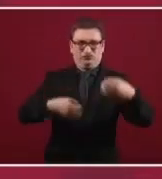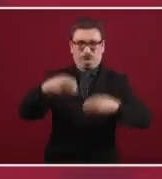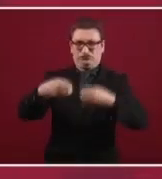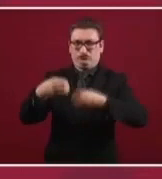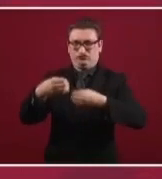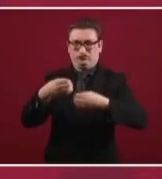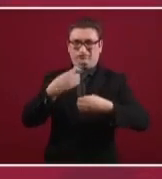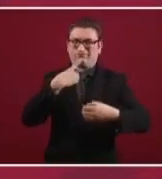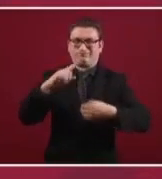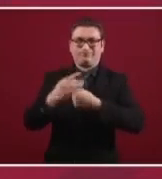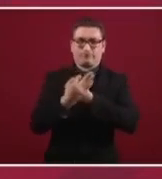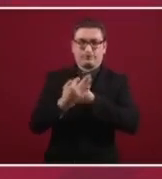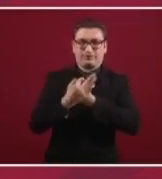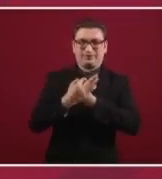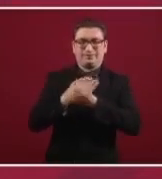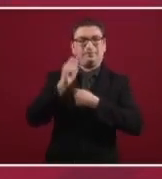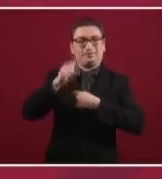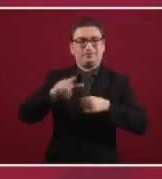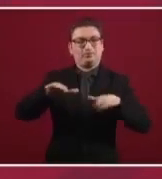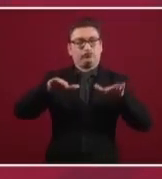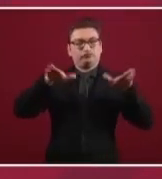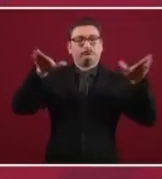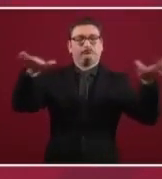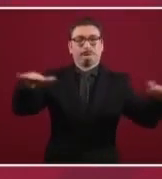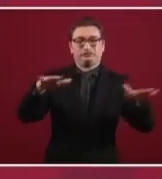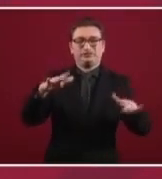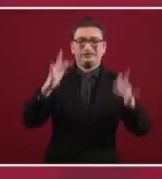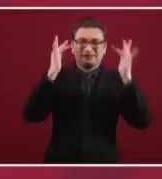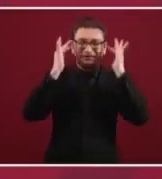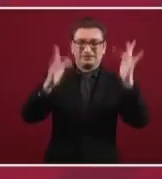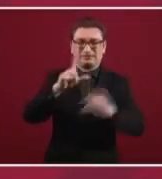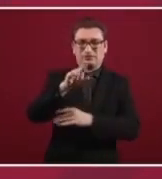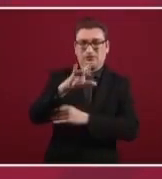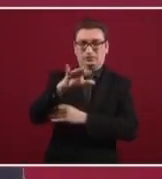Lucía. Esa es obra pública